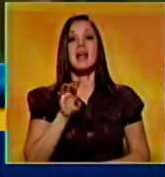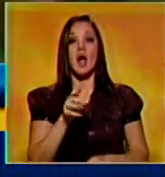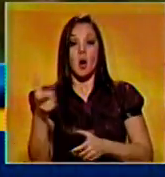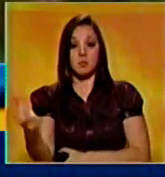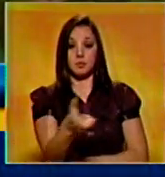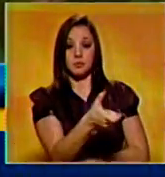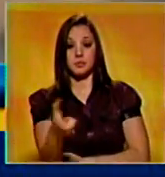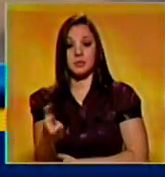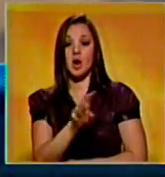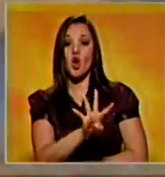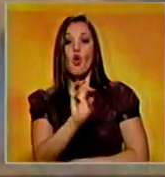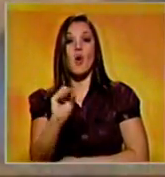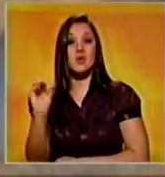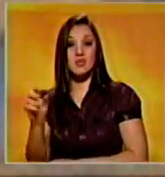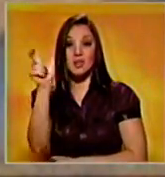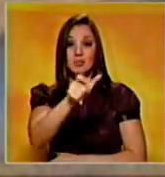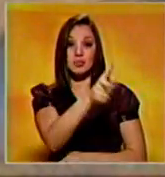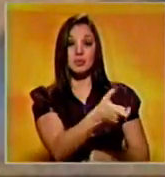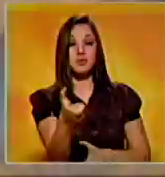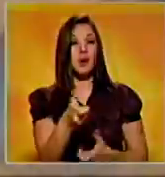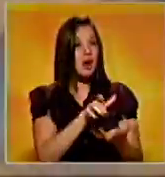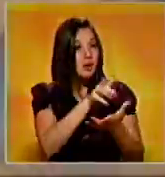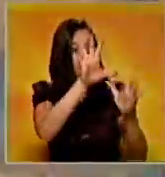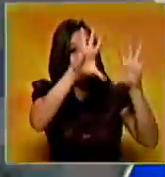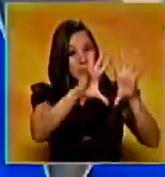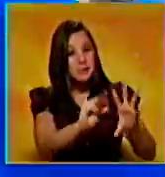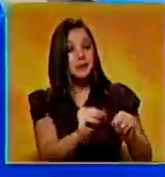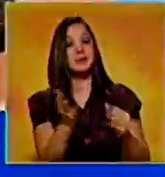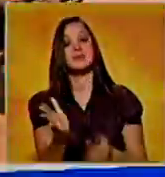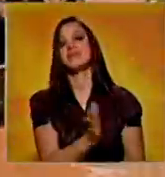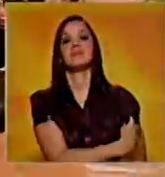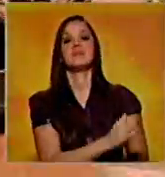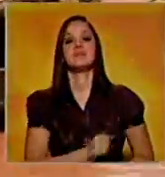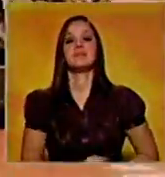encuentran actualmente luchando contra las llamas.